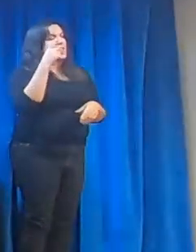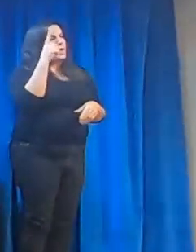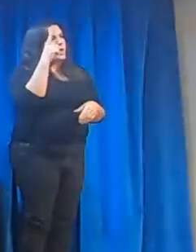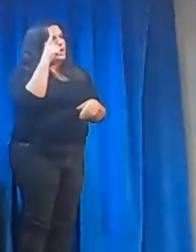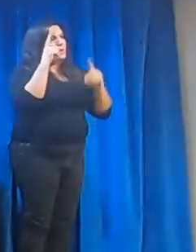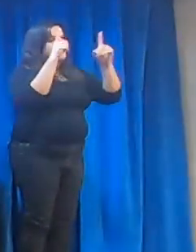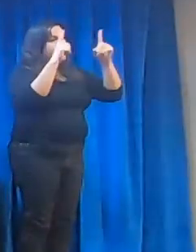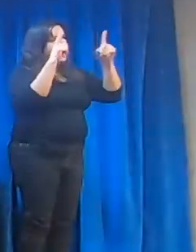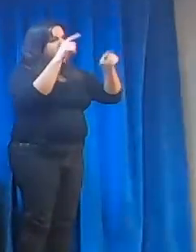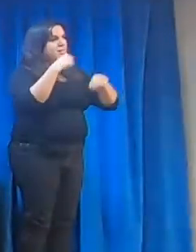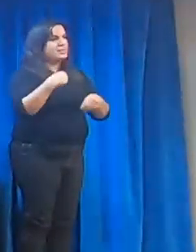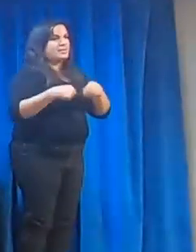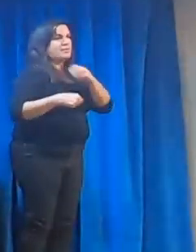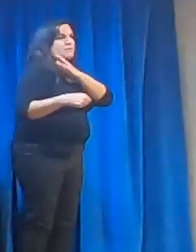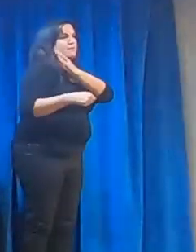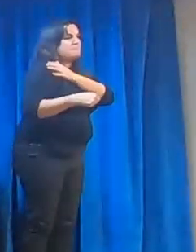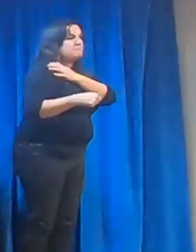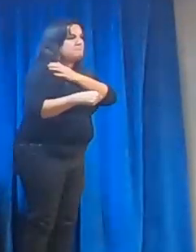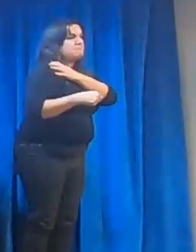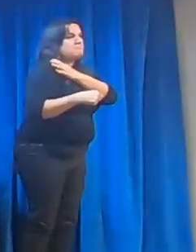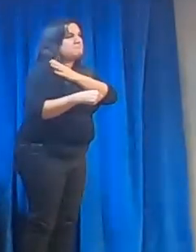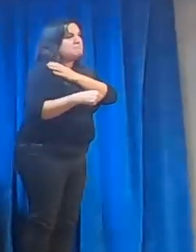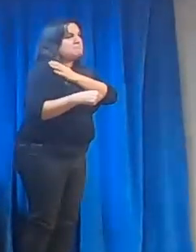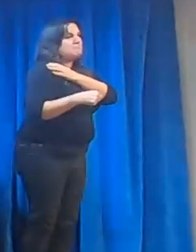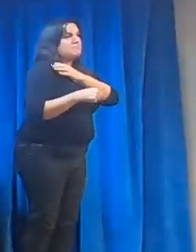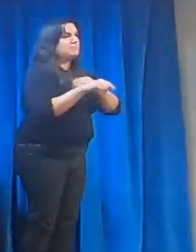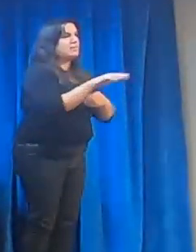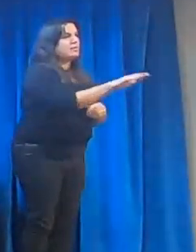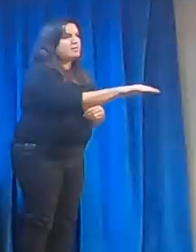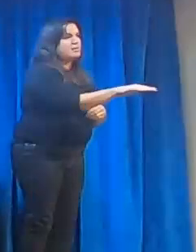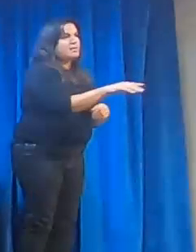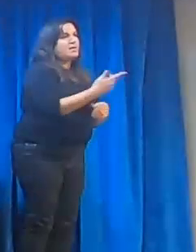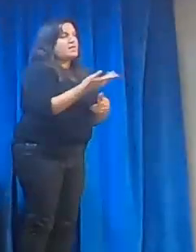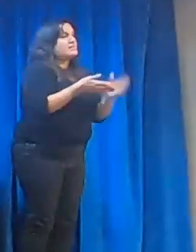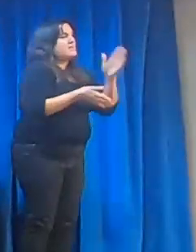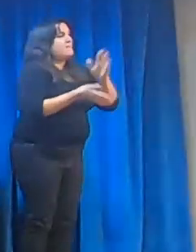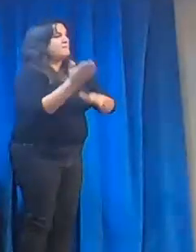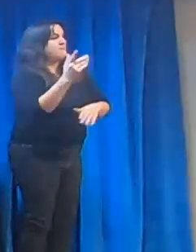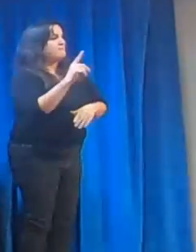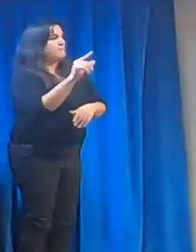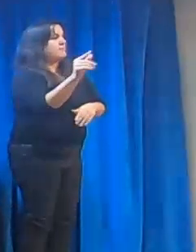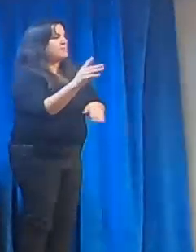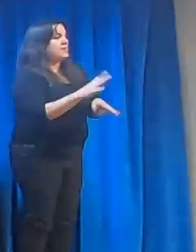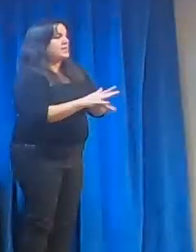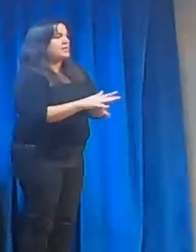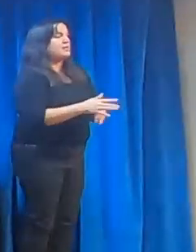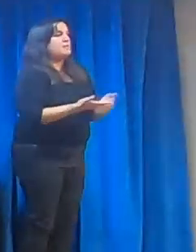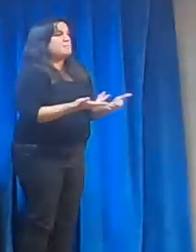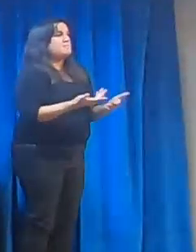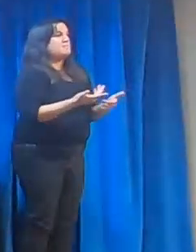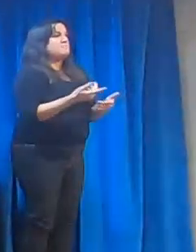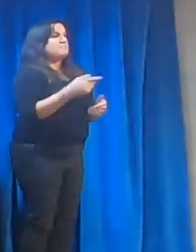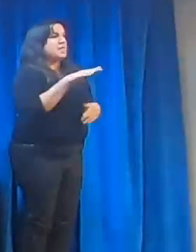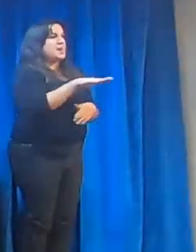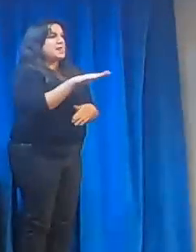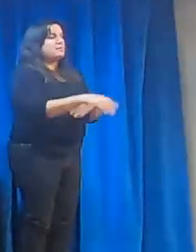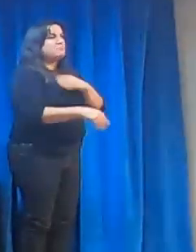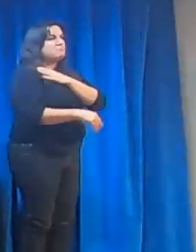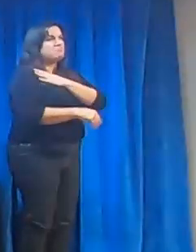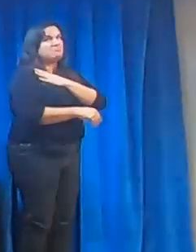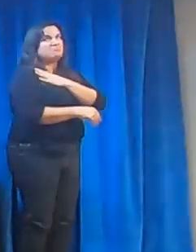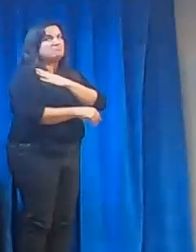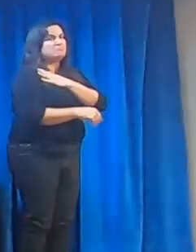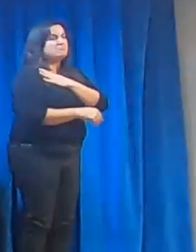así, así, así. Se fue, y el chico quedó así. Quedó con su mano, ahí, un ratito más. Pero